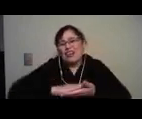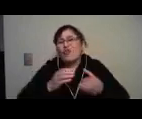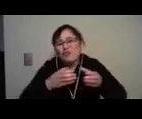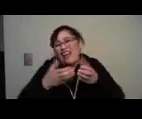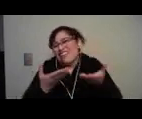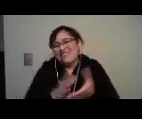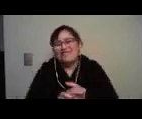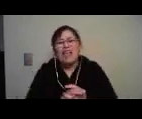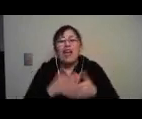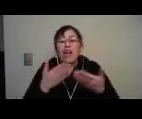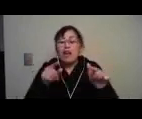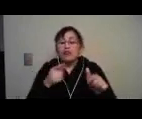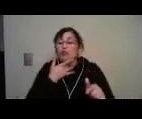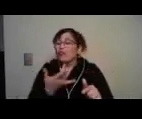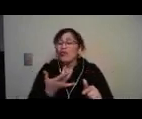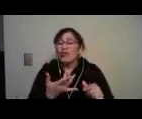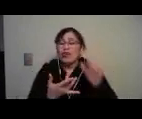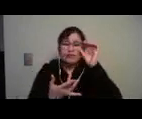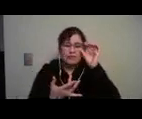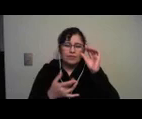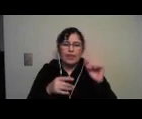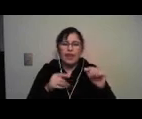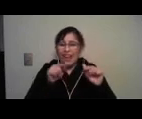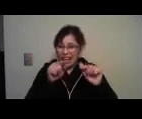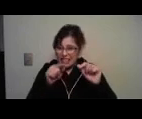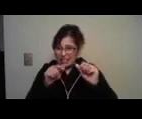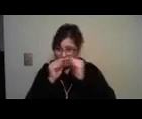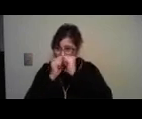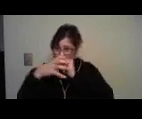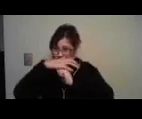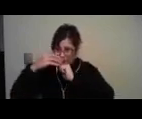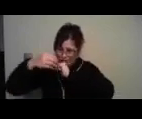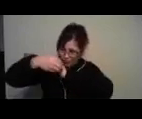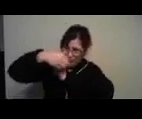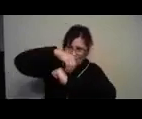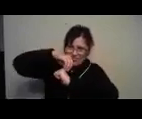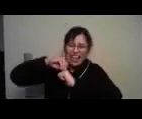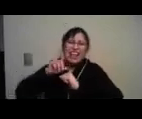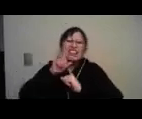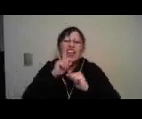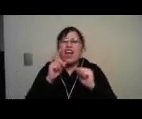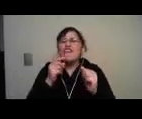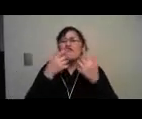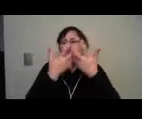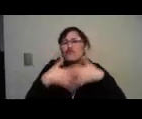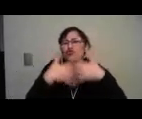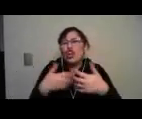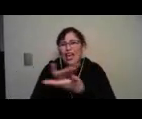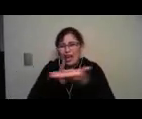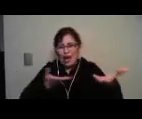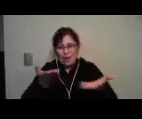es en el fondo además porque estas estructuras cerebrales comparten ambas funciones, ya que no sé si se ha logrado